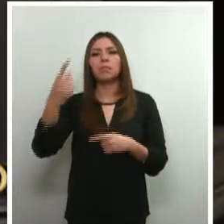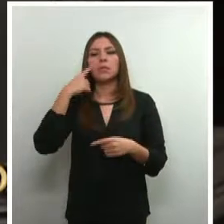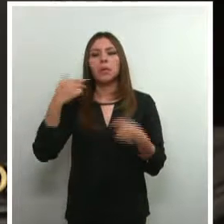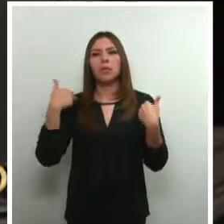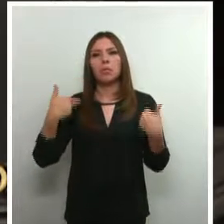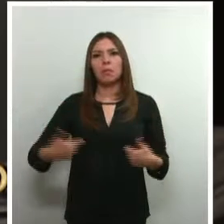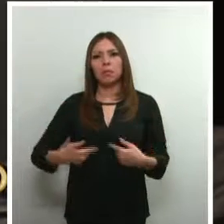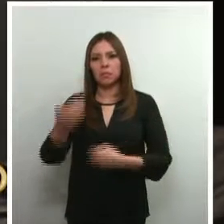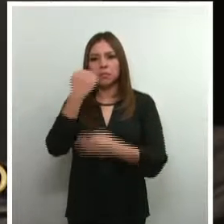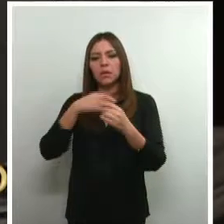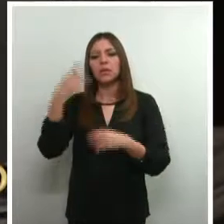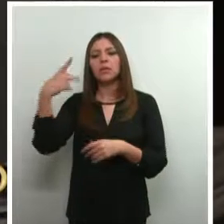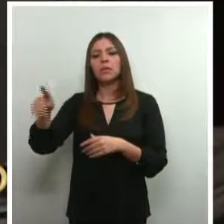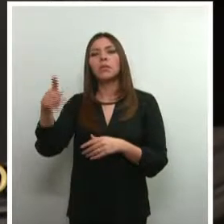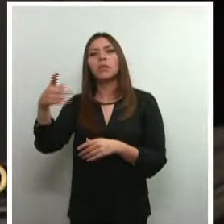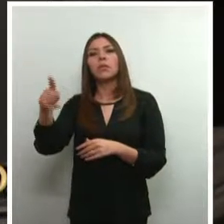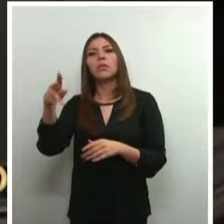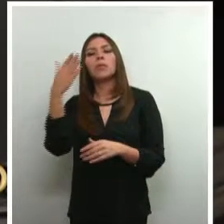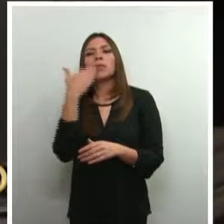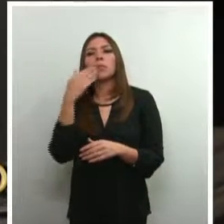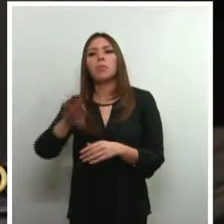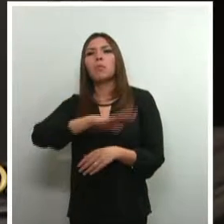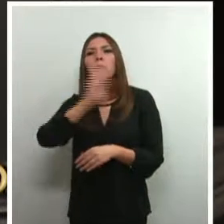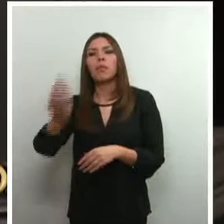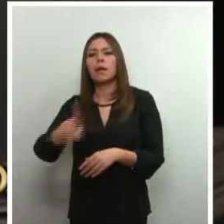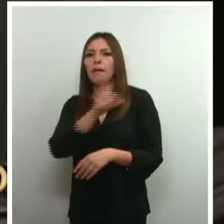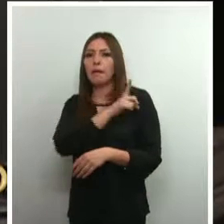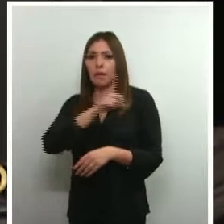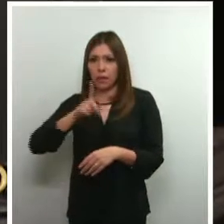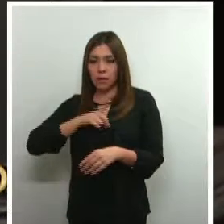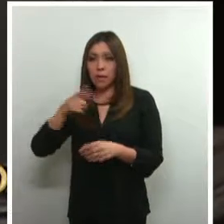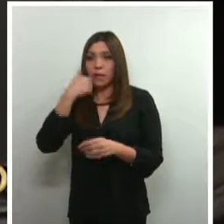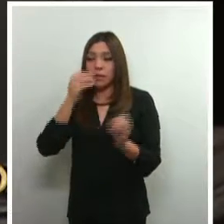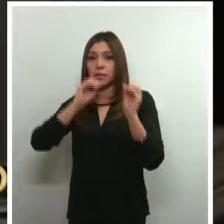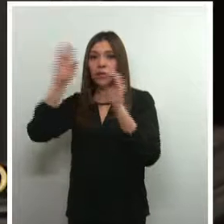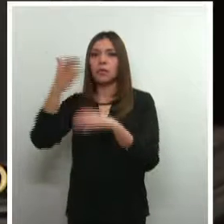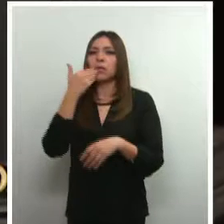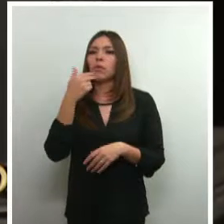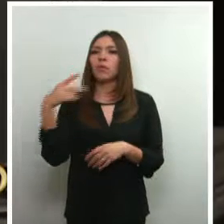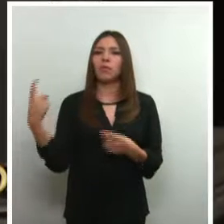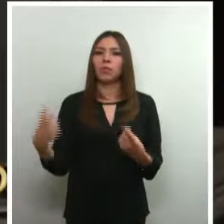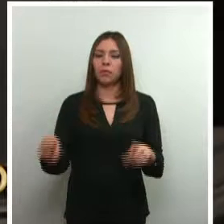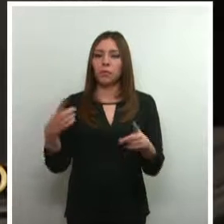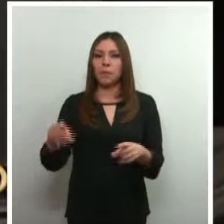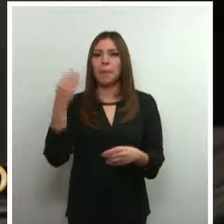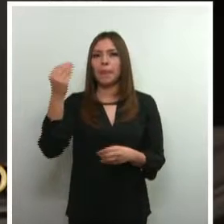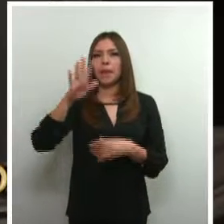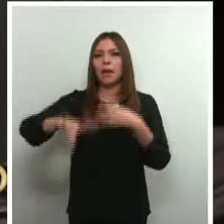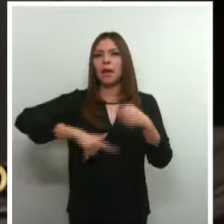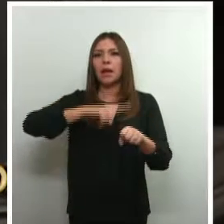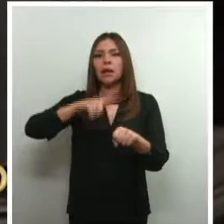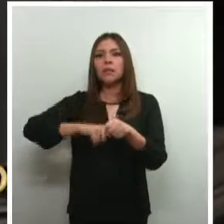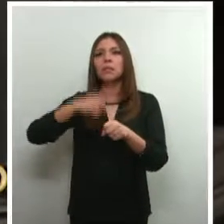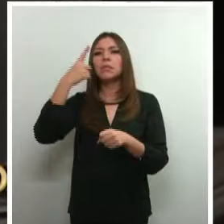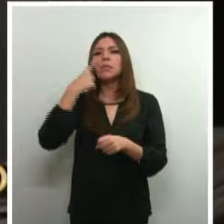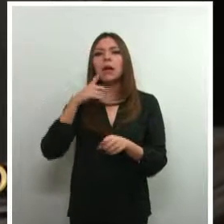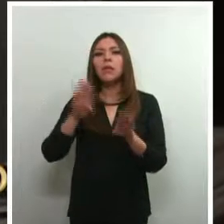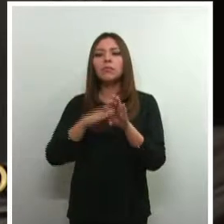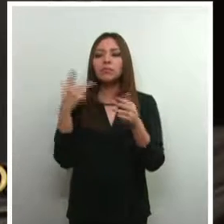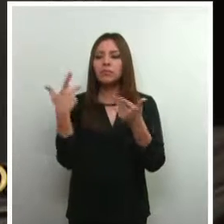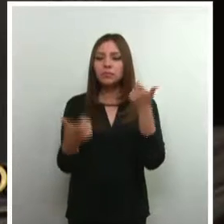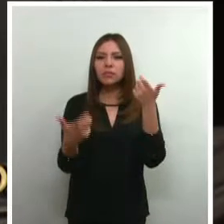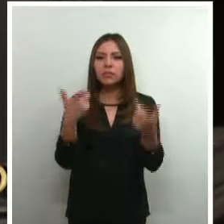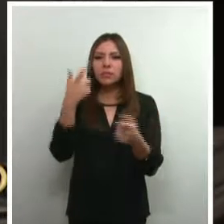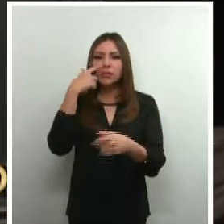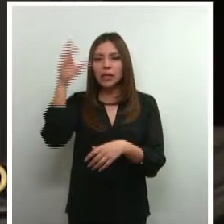normas que establecen que su muerte debe ser sin dolor. Miles de animales mueren en experimentos científicos sin